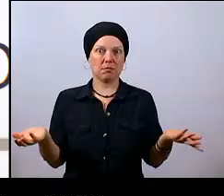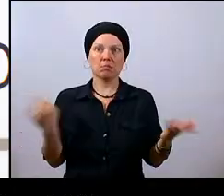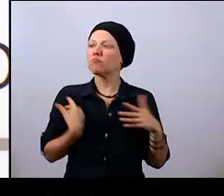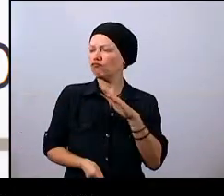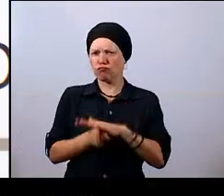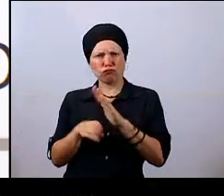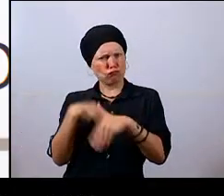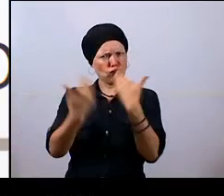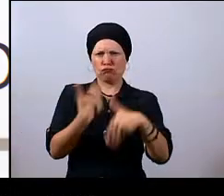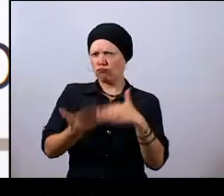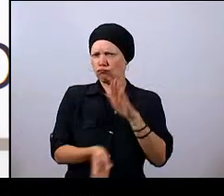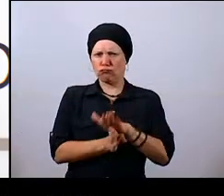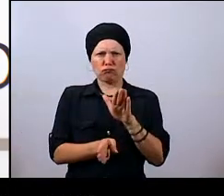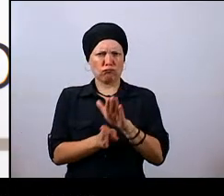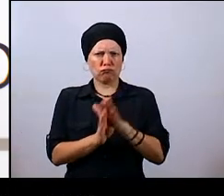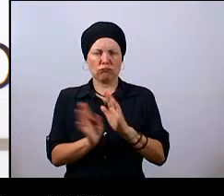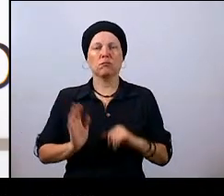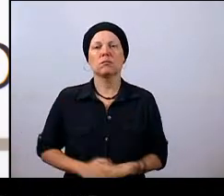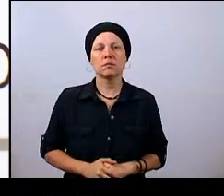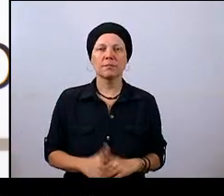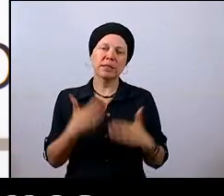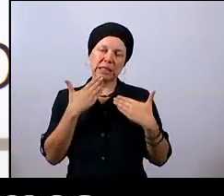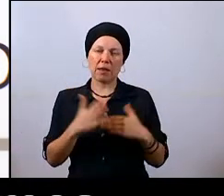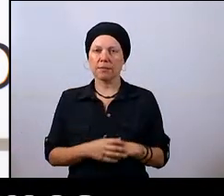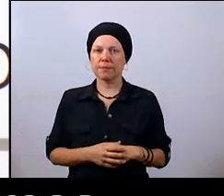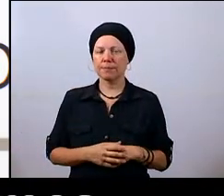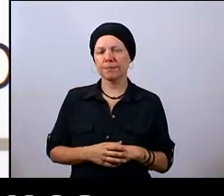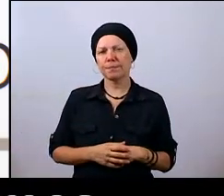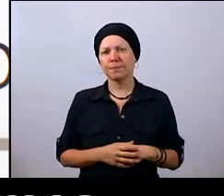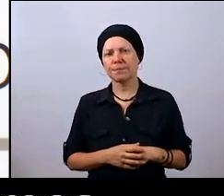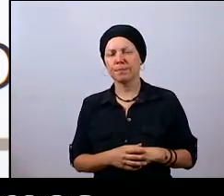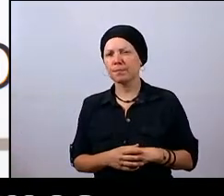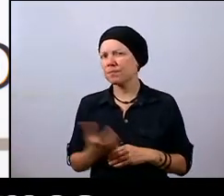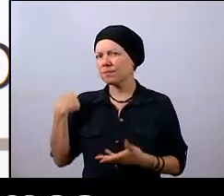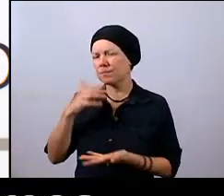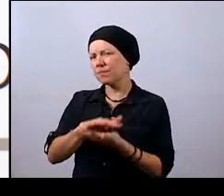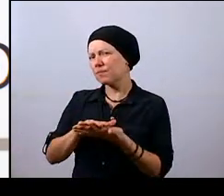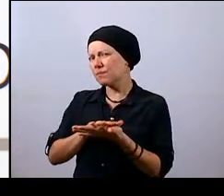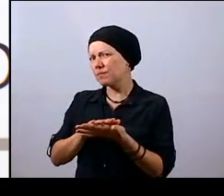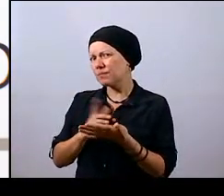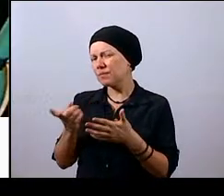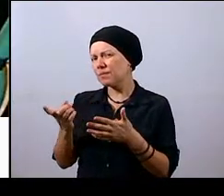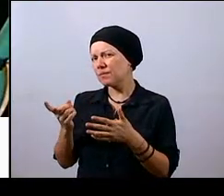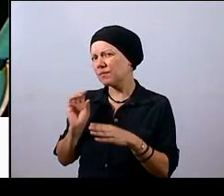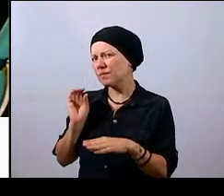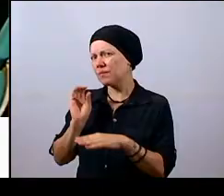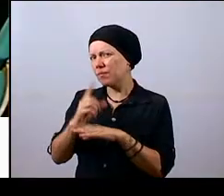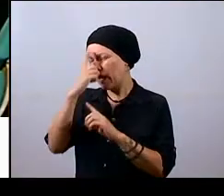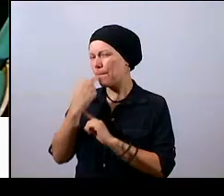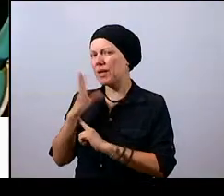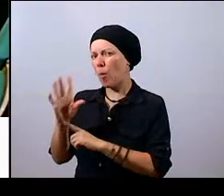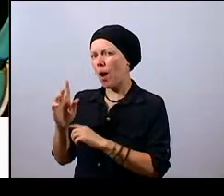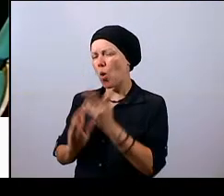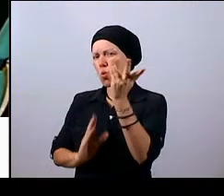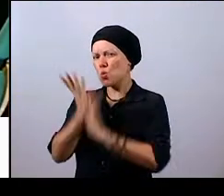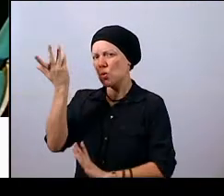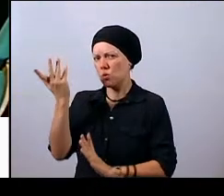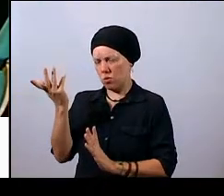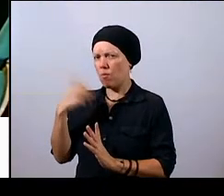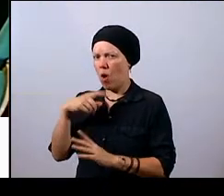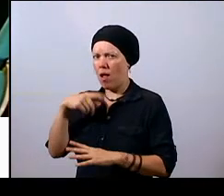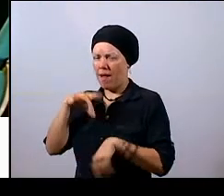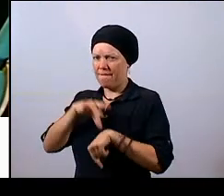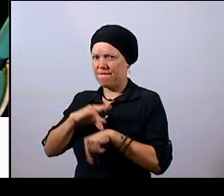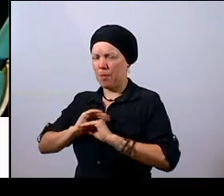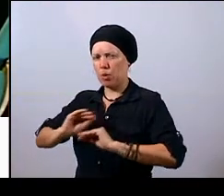seguiremos incrementándolo. Gracias. Consejera, estos días se está hablando sobre qué tipo de perfil es el del pirómano y cada vez queda de manera